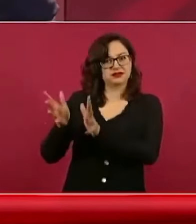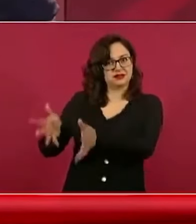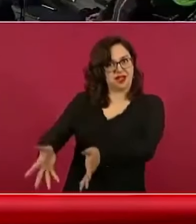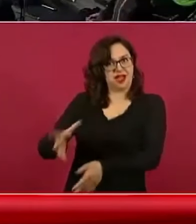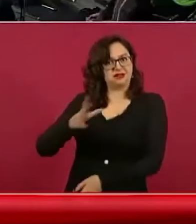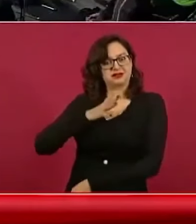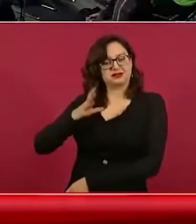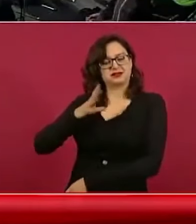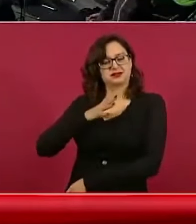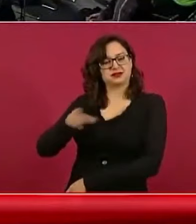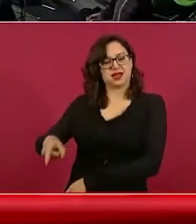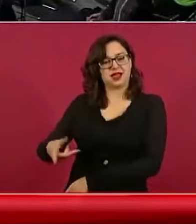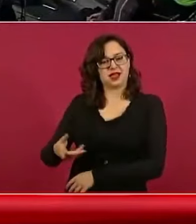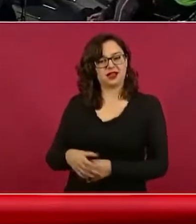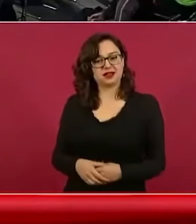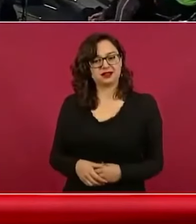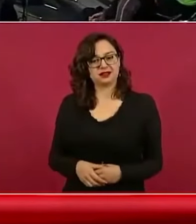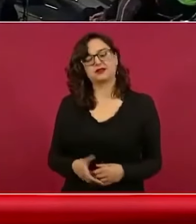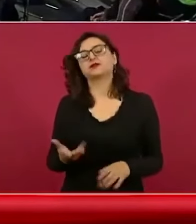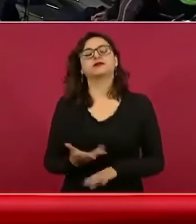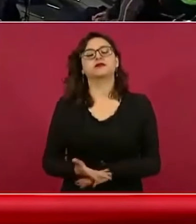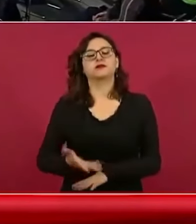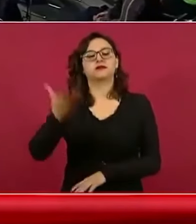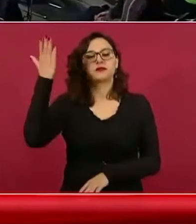cómo era la comunicación